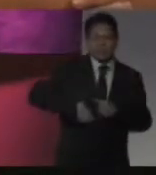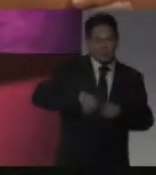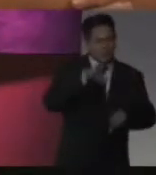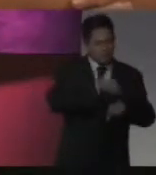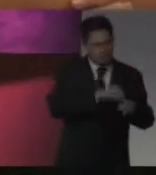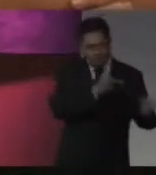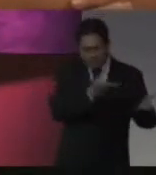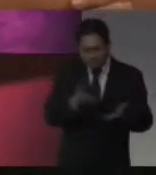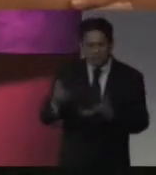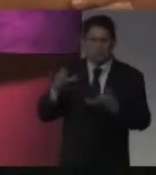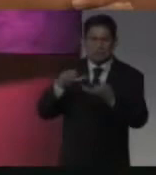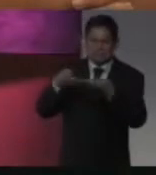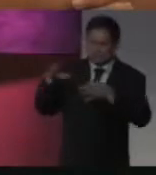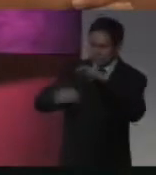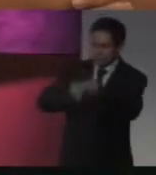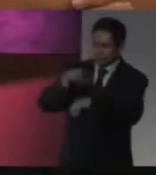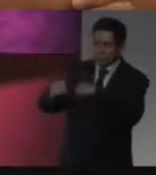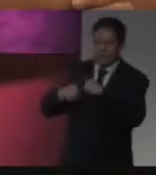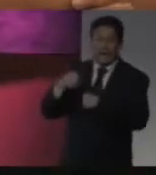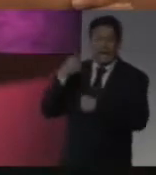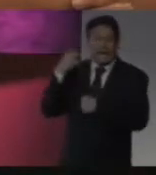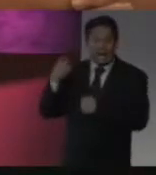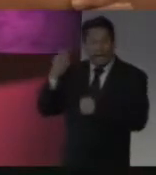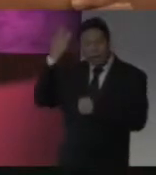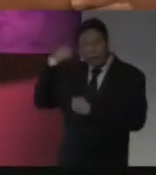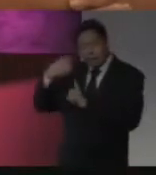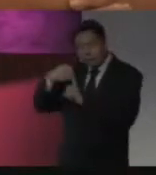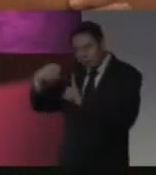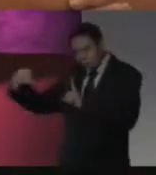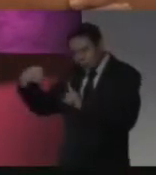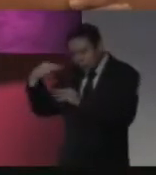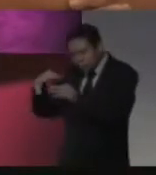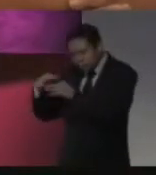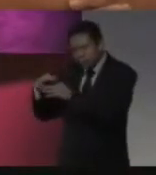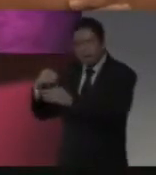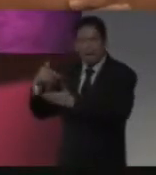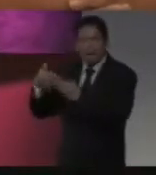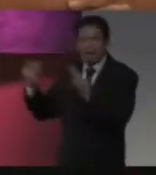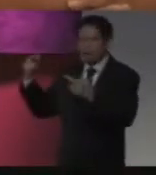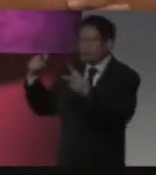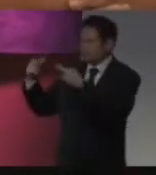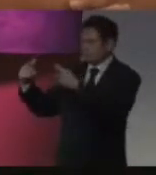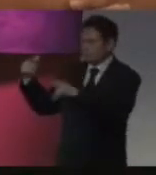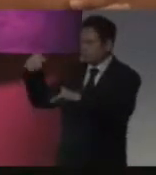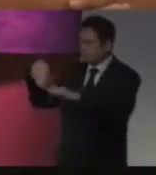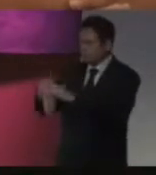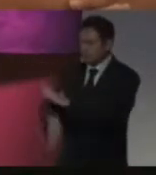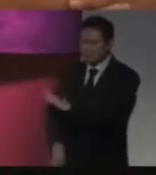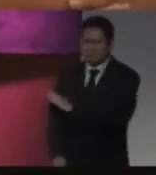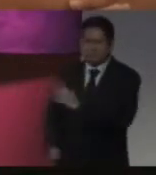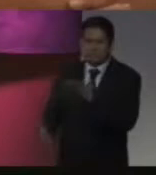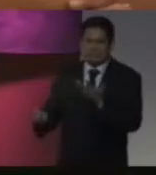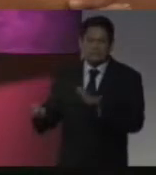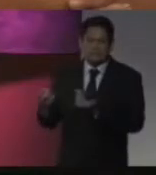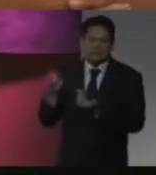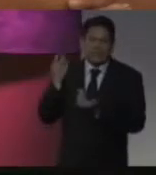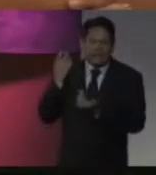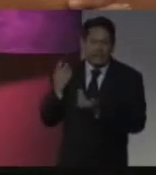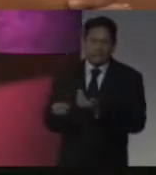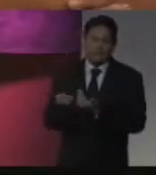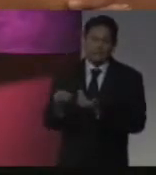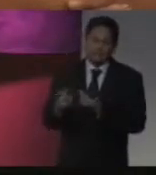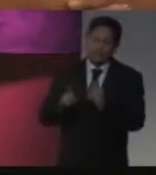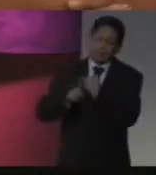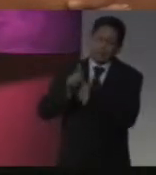las inversiones, ¿verdad?, que se están haciendo actualmente en los territorios indígenas, ¿verdad?, ha